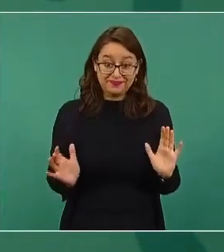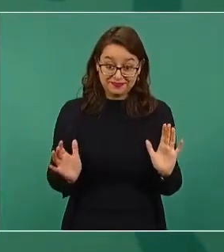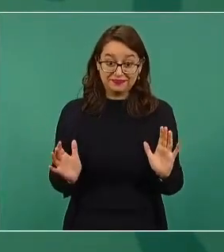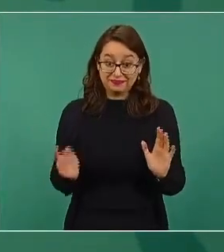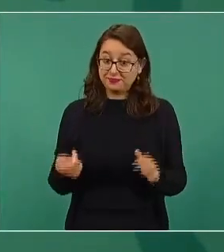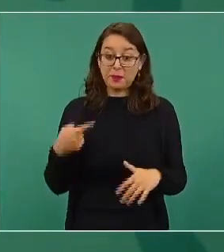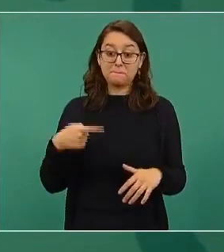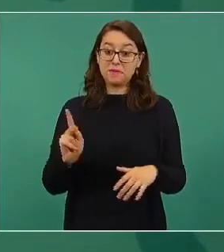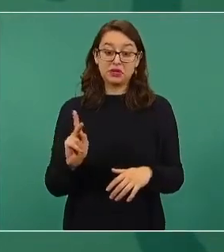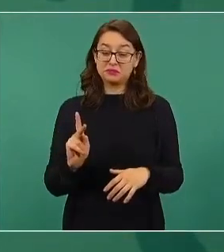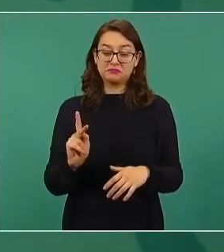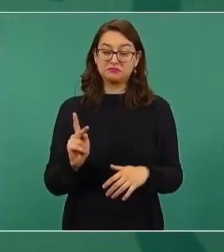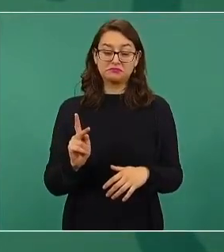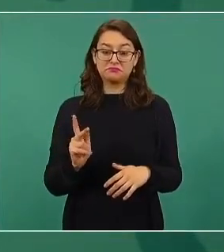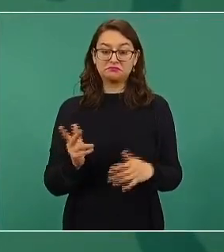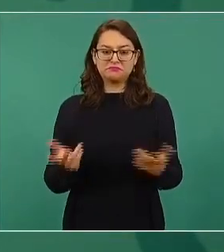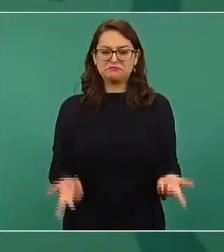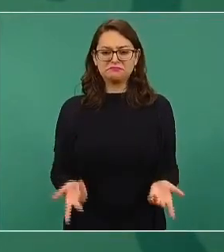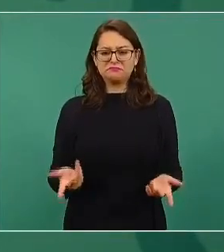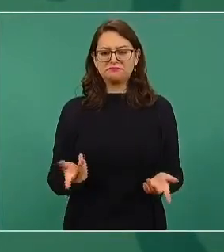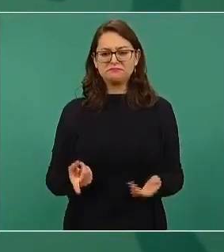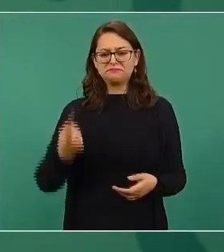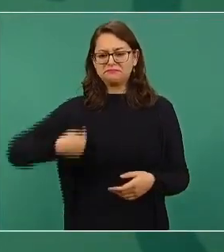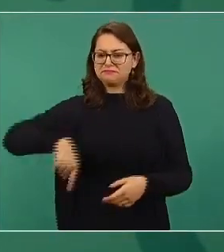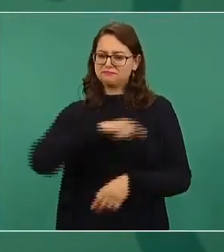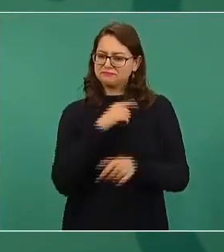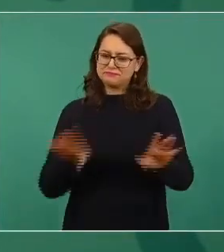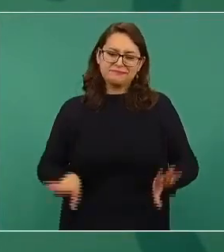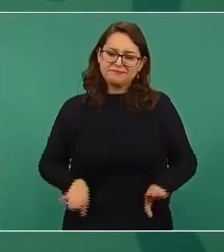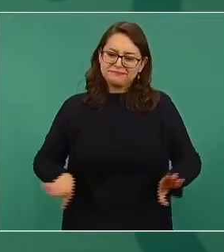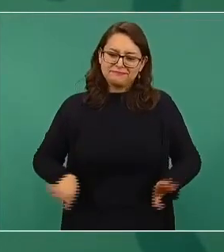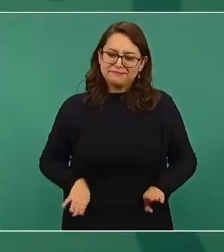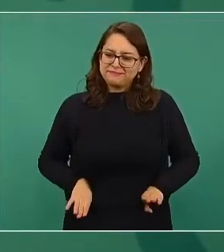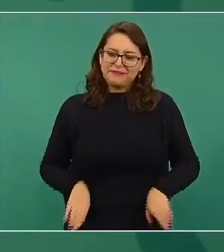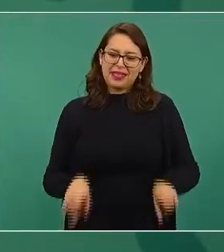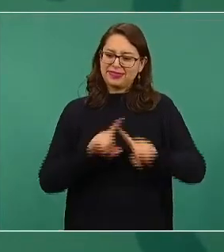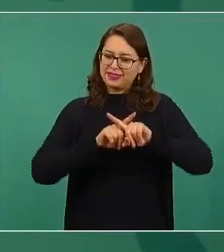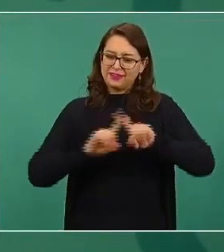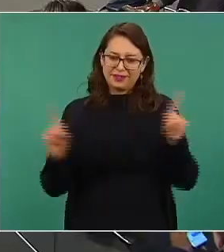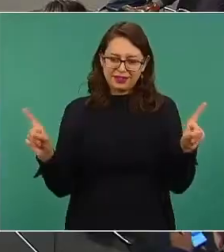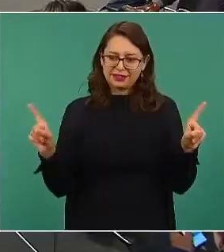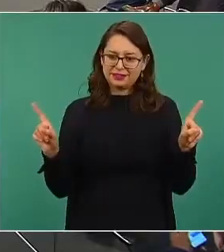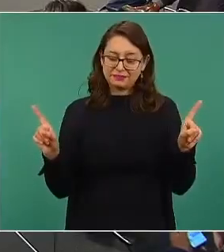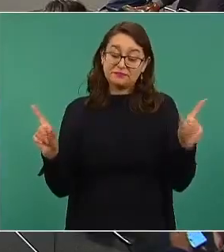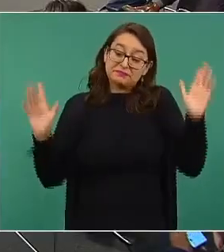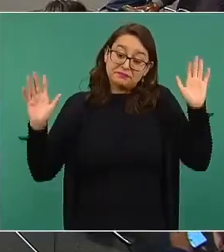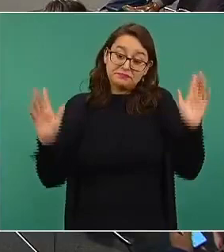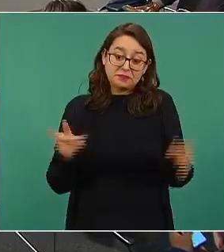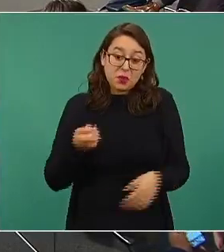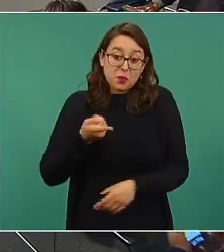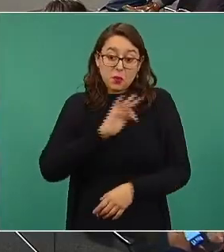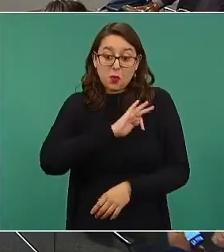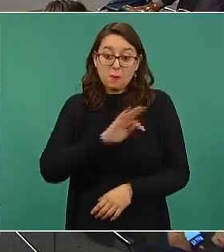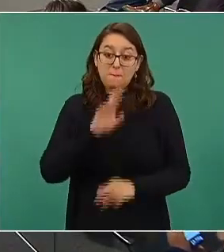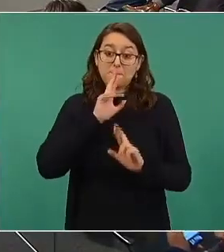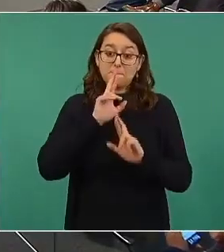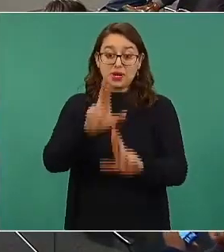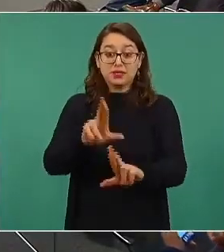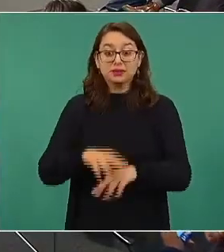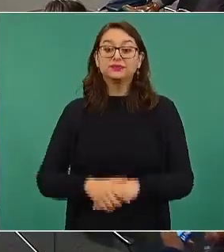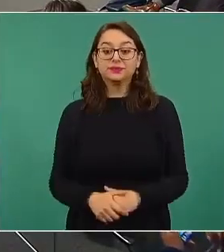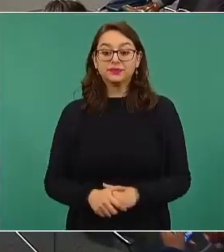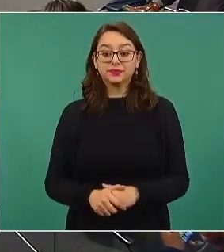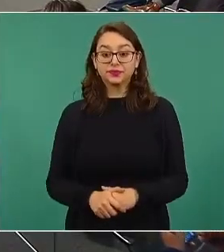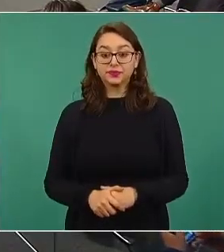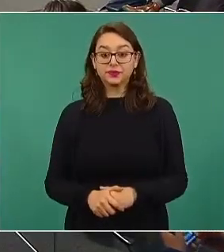pero no somos como nos pintan. Eso es lo que puedo comentar.